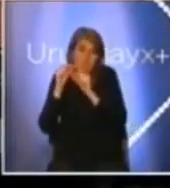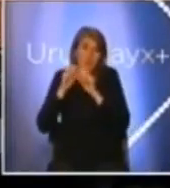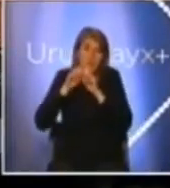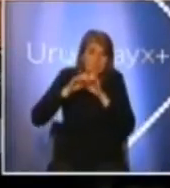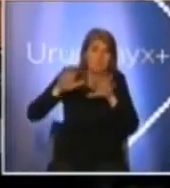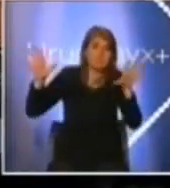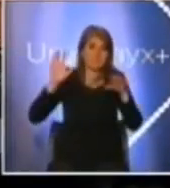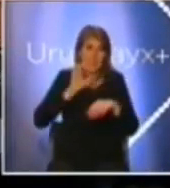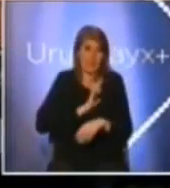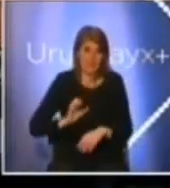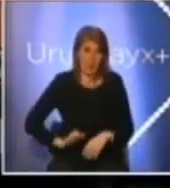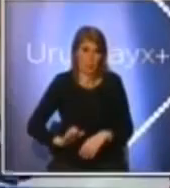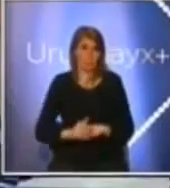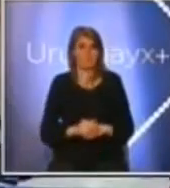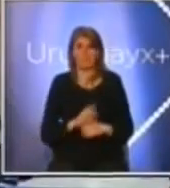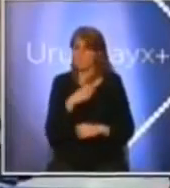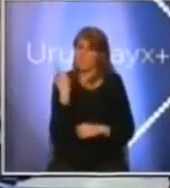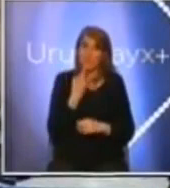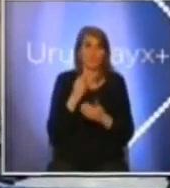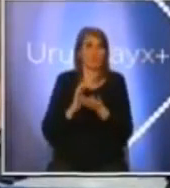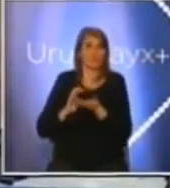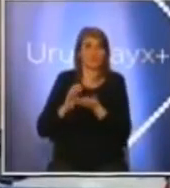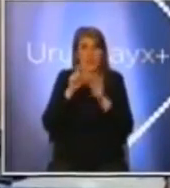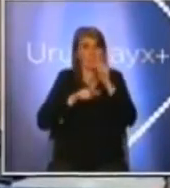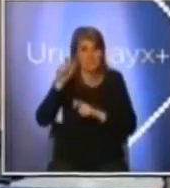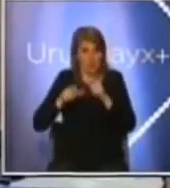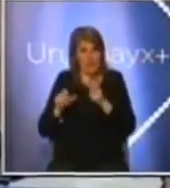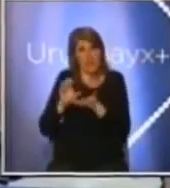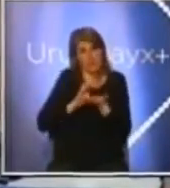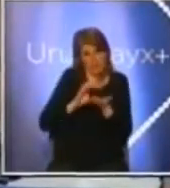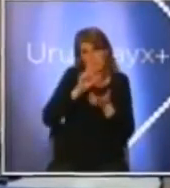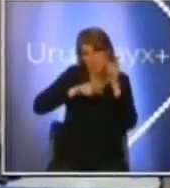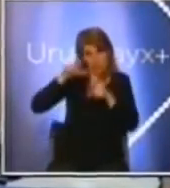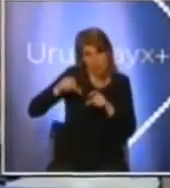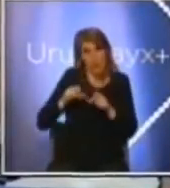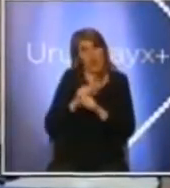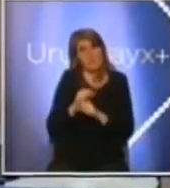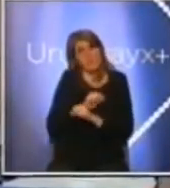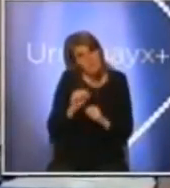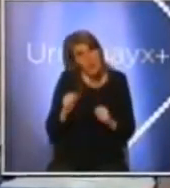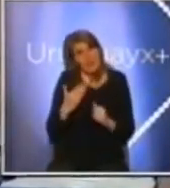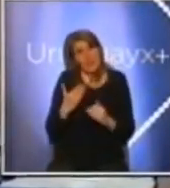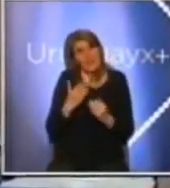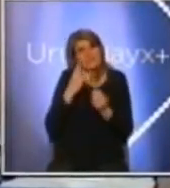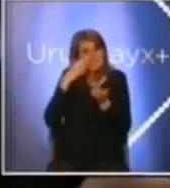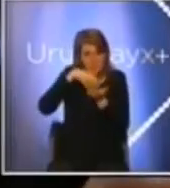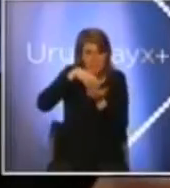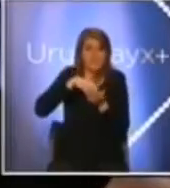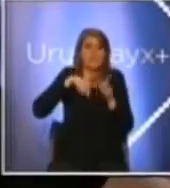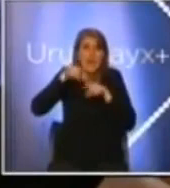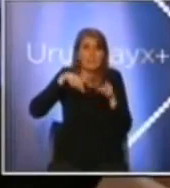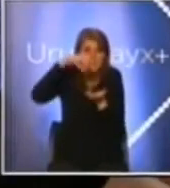Estado. Todos los ciudadanos, todos, deben poder acceder a la descentralización de